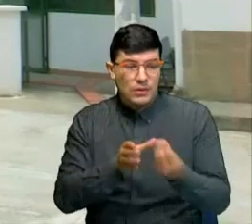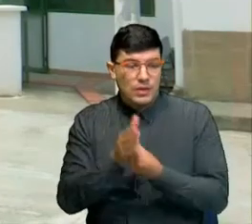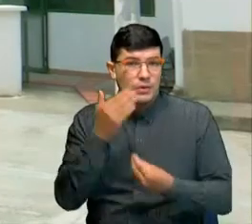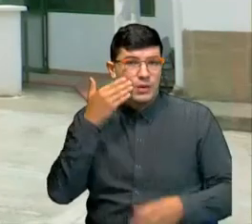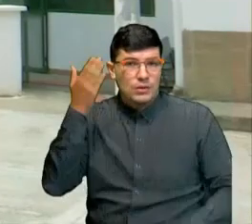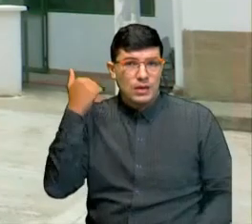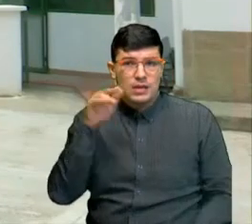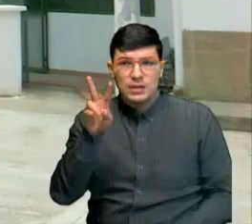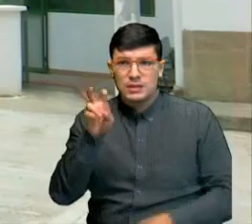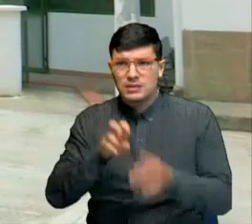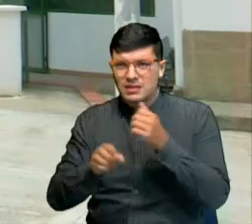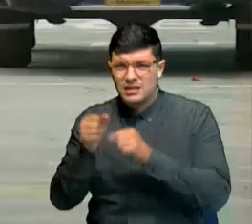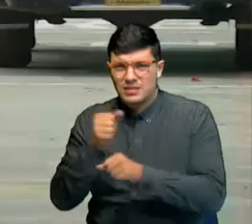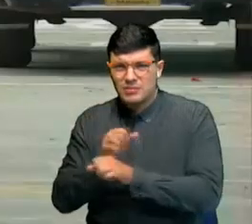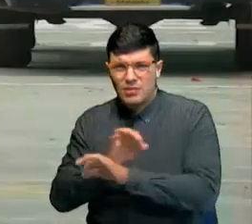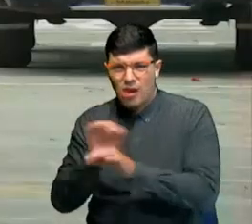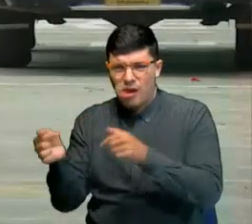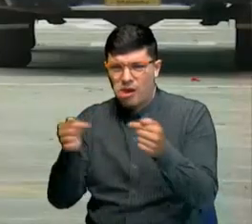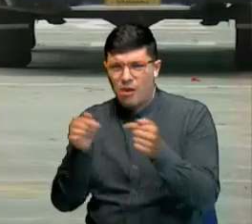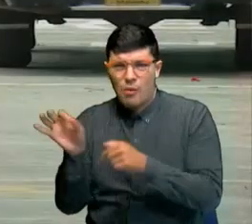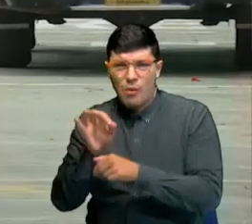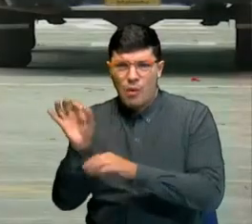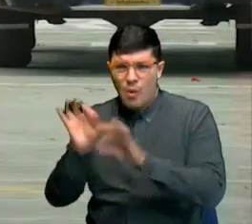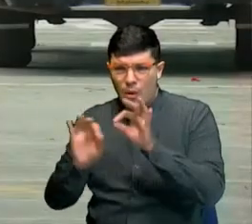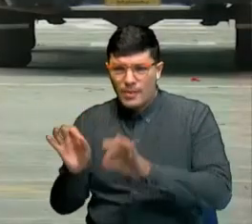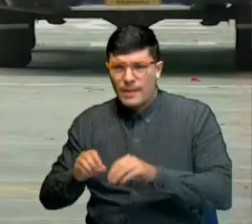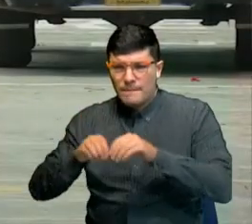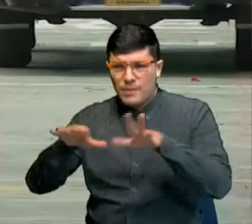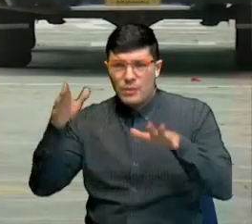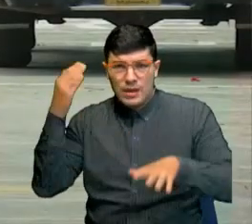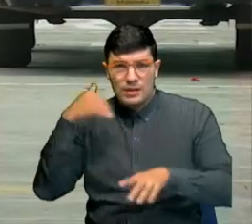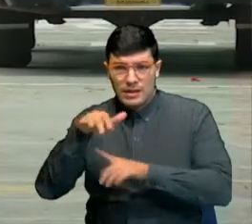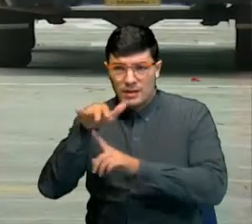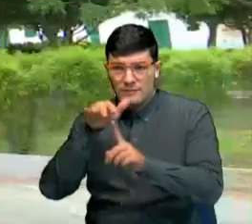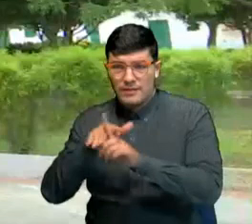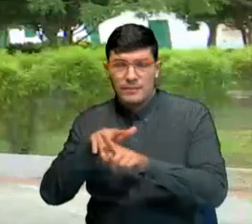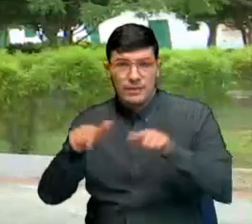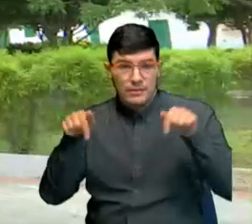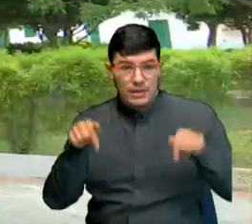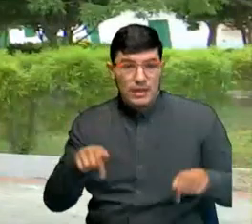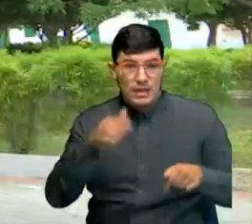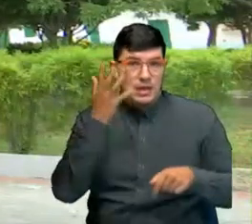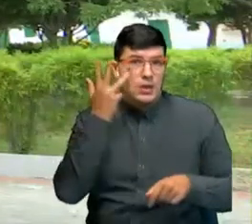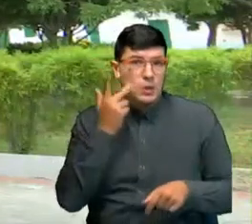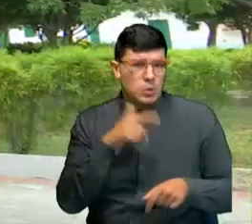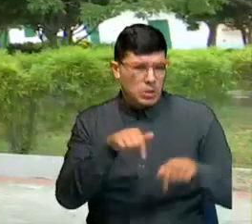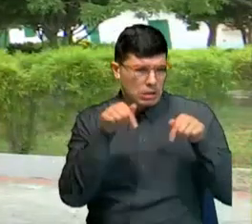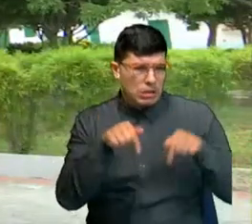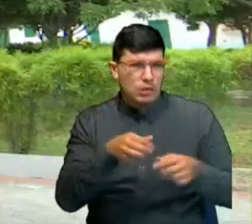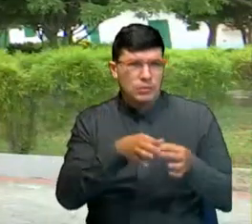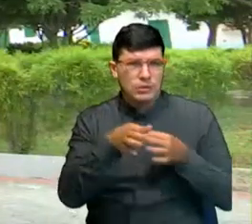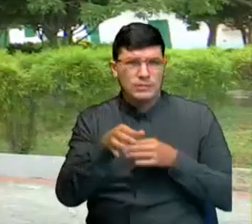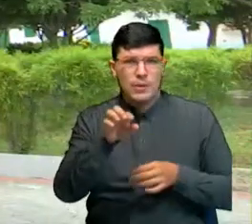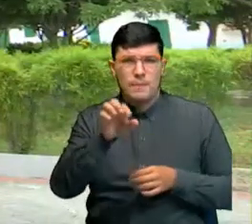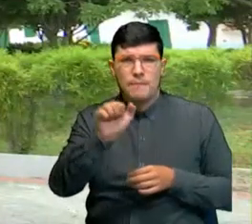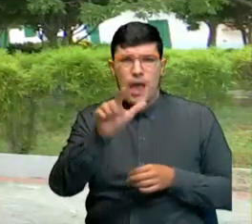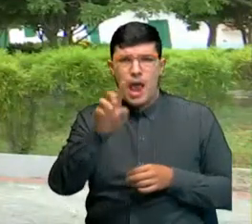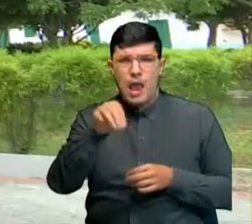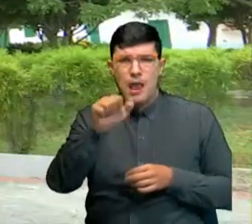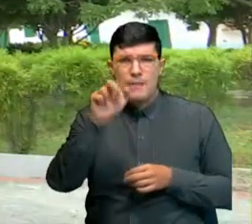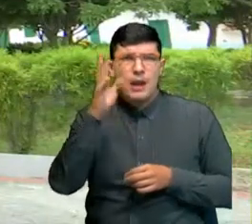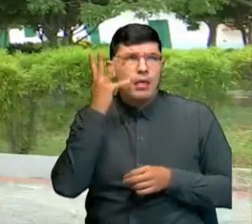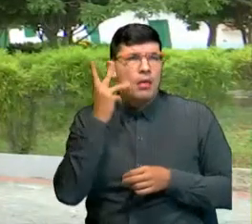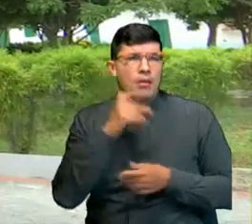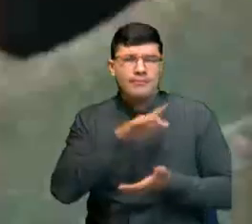produce una contravención por riña o alteración del orden público. Es decir, aquí los días transcurren en total paz y tranquilidad.